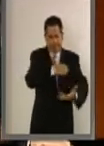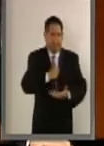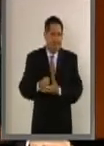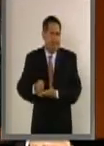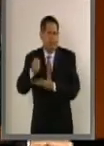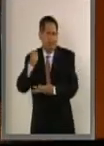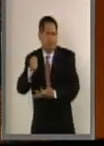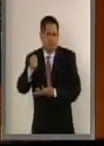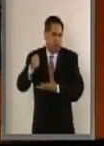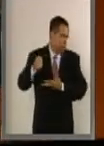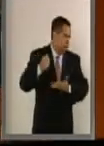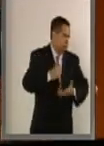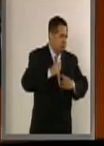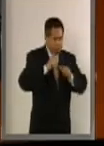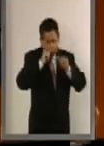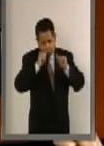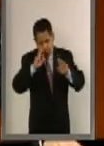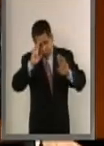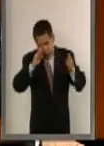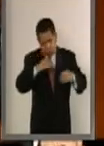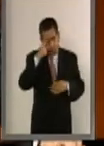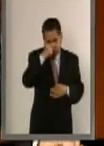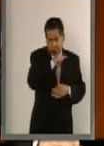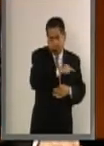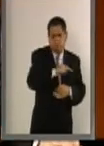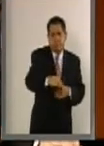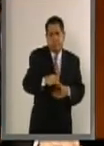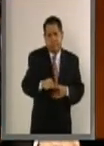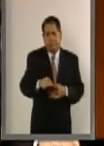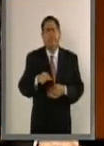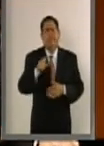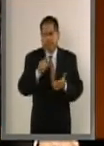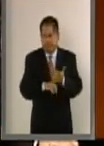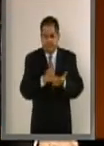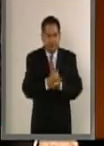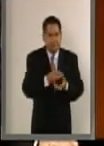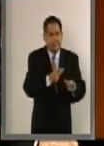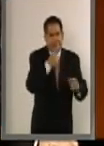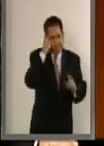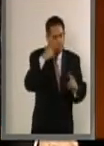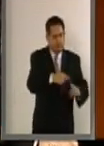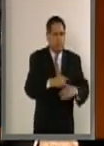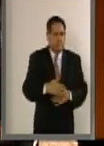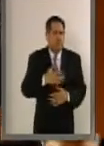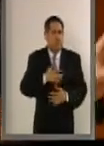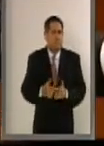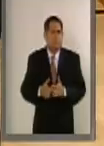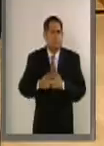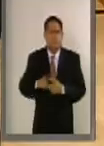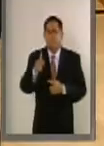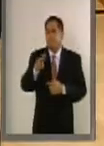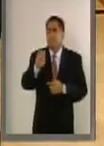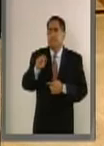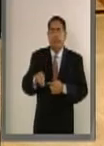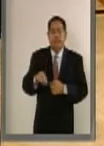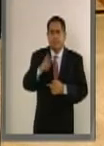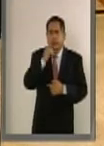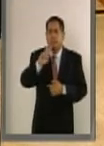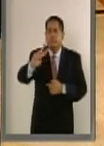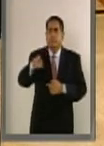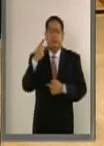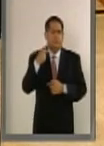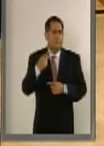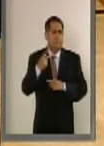se apliquen directamente a donde tienen que llegar estos dineros. En El Verde decimos no por regresar el dinero al